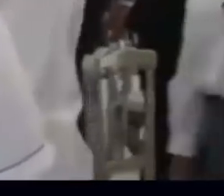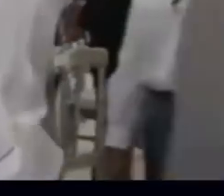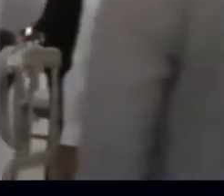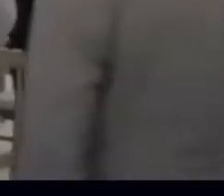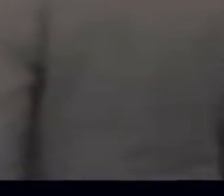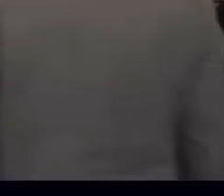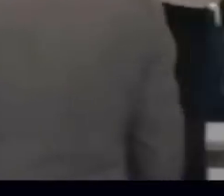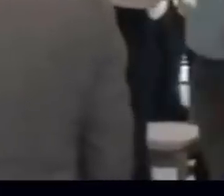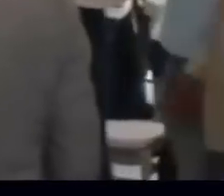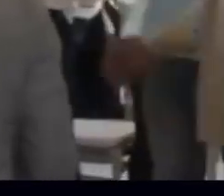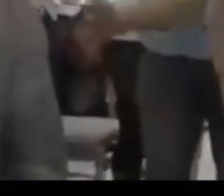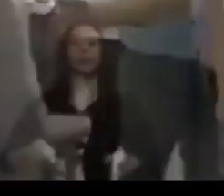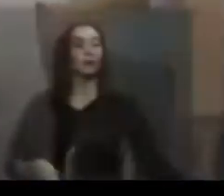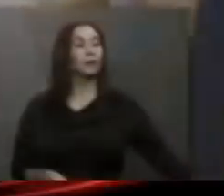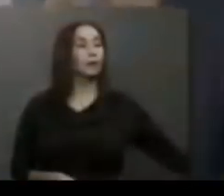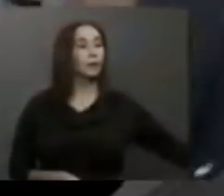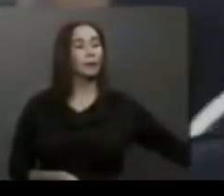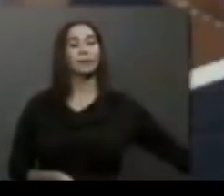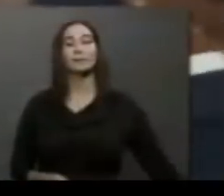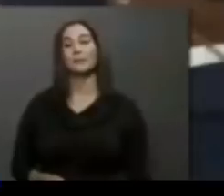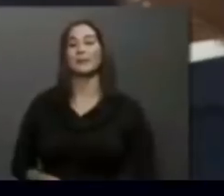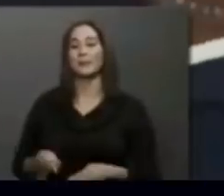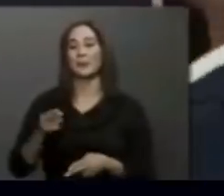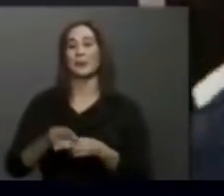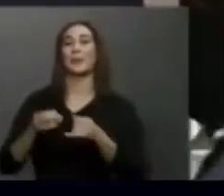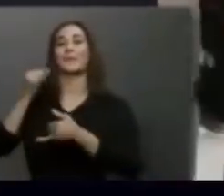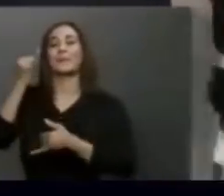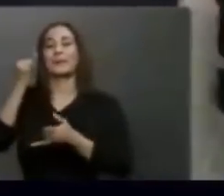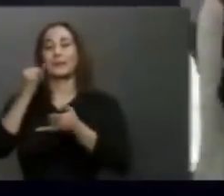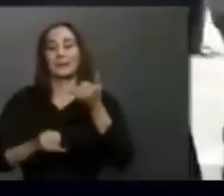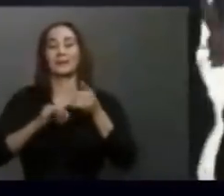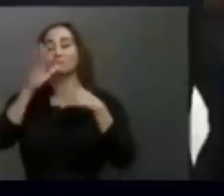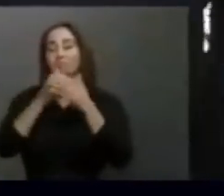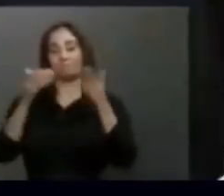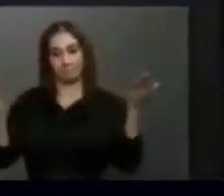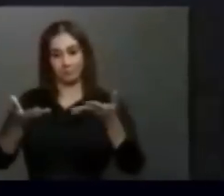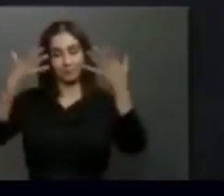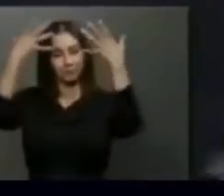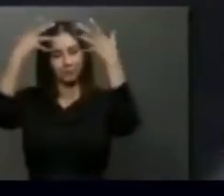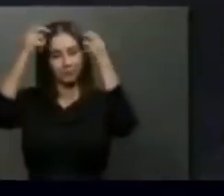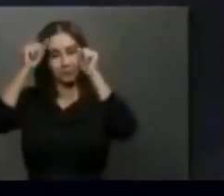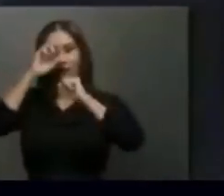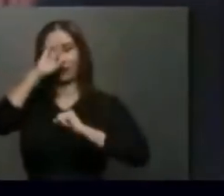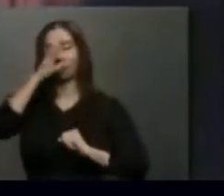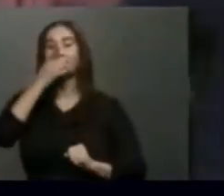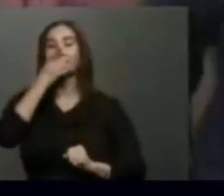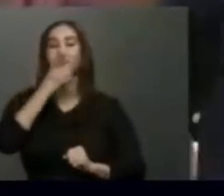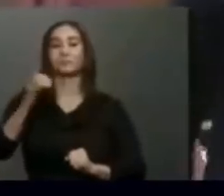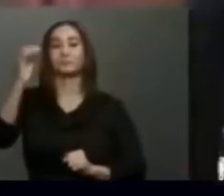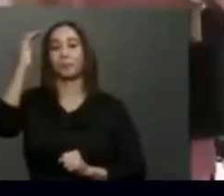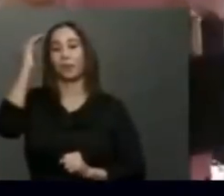por nombre y apellido cada una de las personas que aquí se encuentran, que el señor presidente de la República